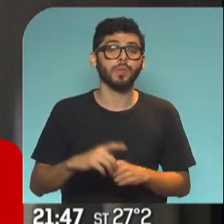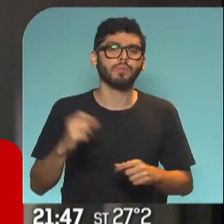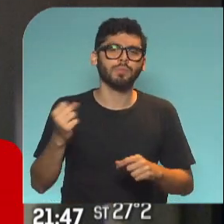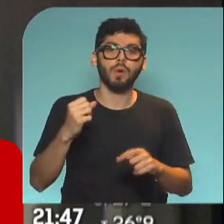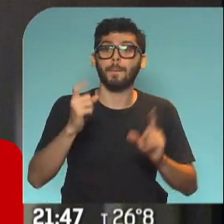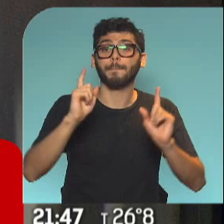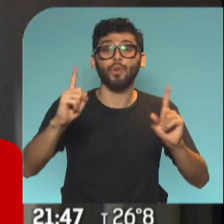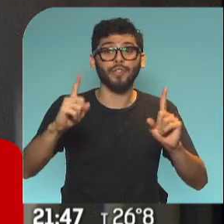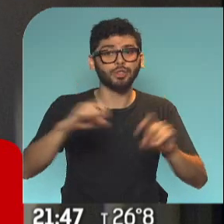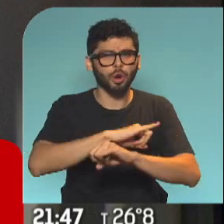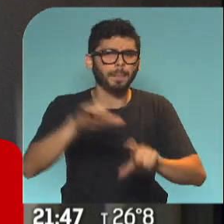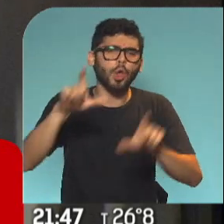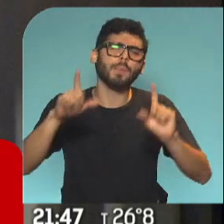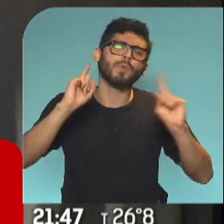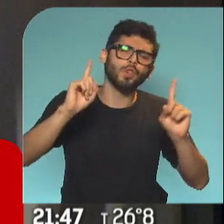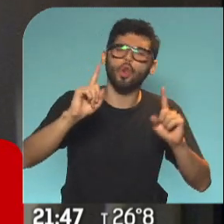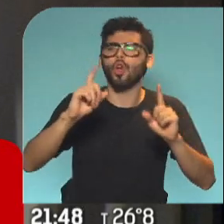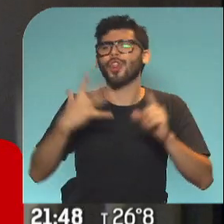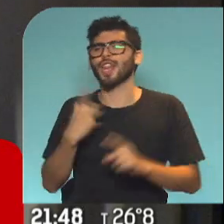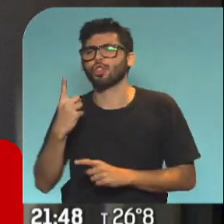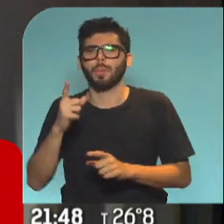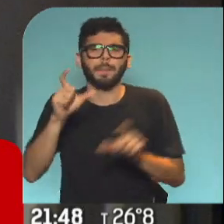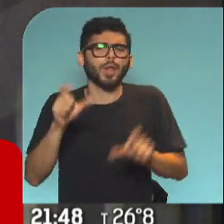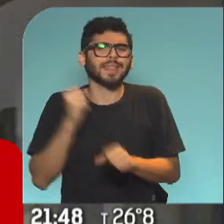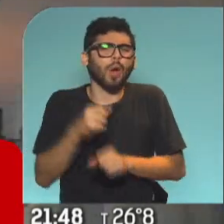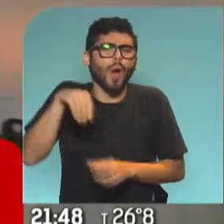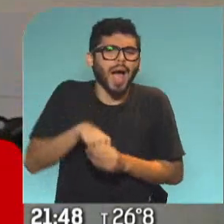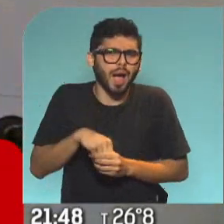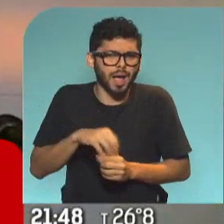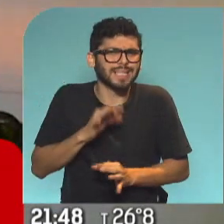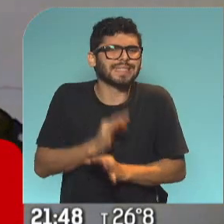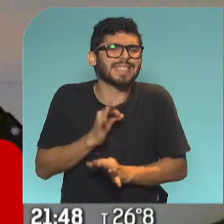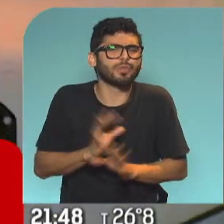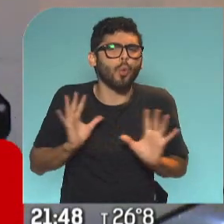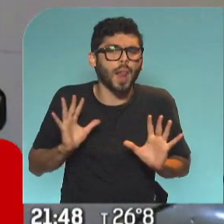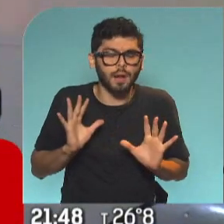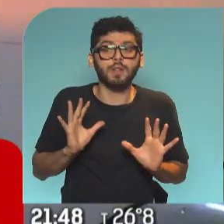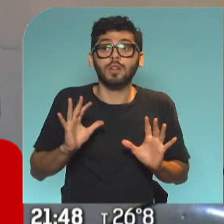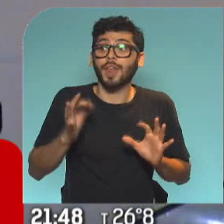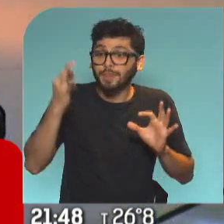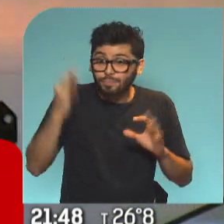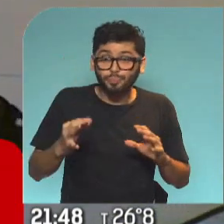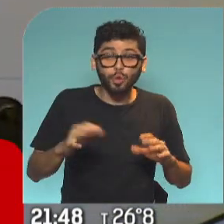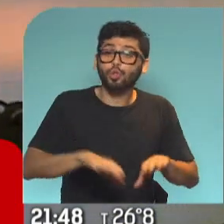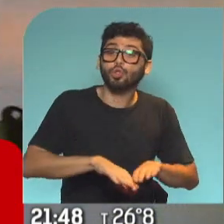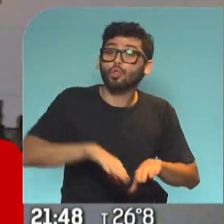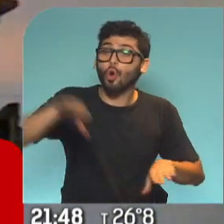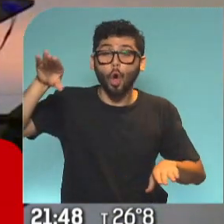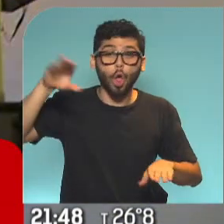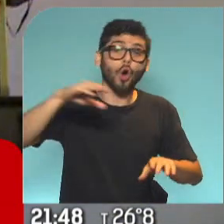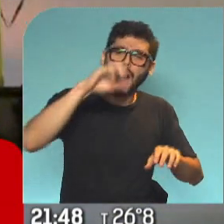los docentes, no docentes, directivos, personal de apoyo de instituciones educativas oficiales, de todos los niveles que quieran recibir